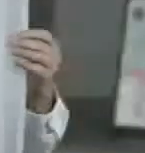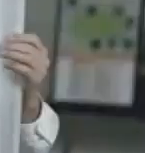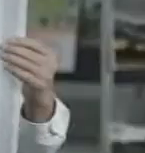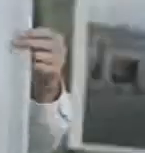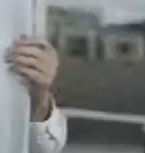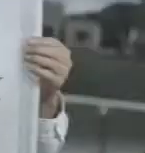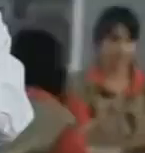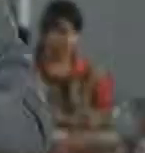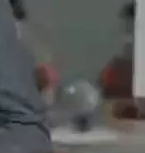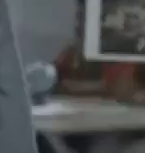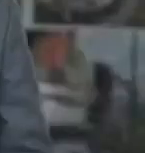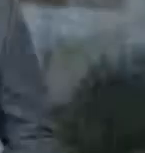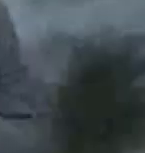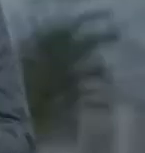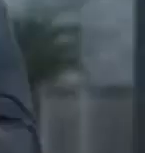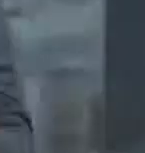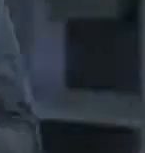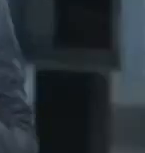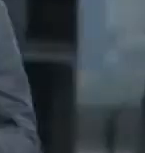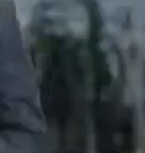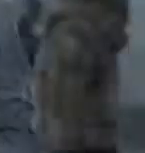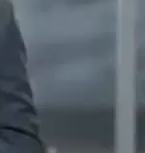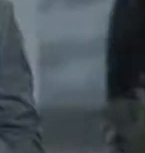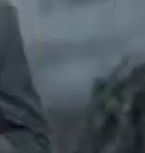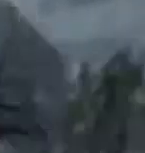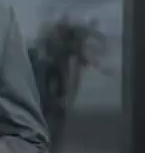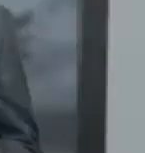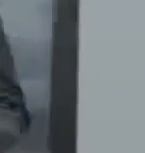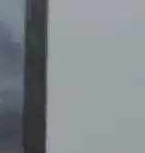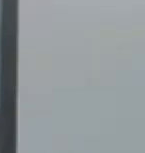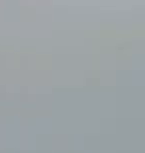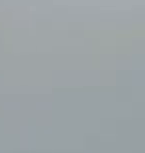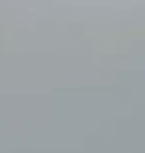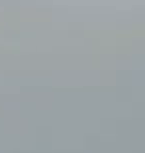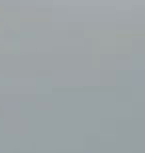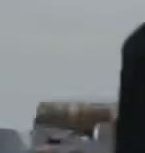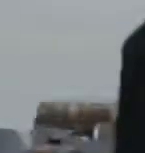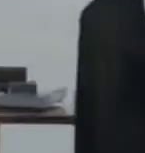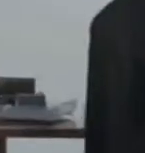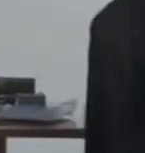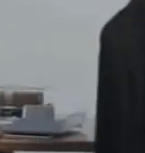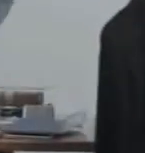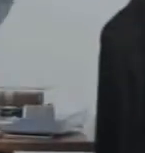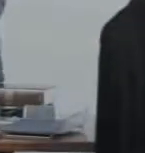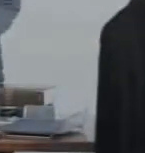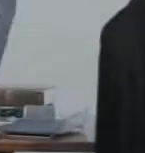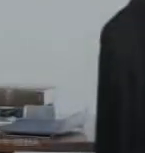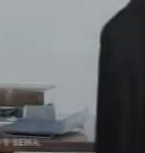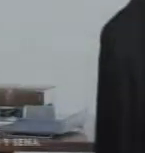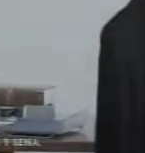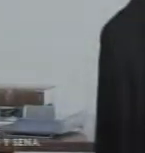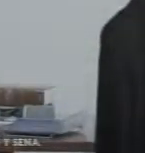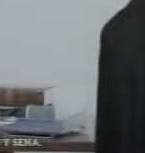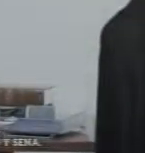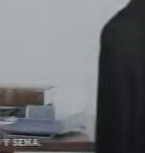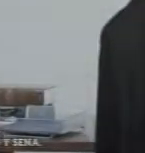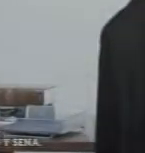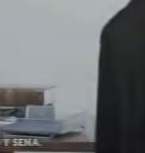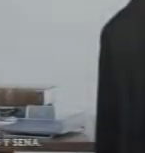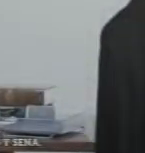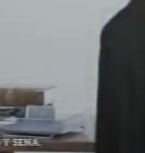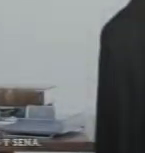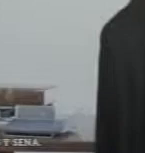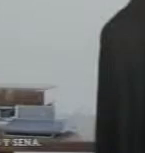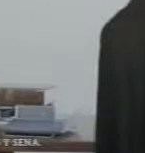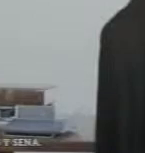medios. Ruta de Empleo para la Reparación de Víctimas del Conflicto Armado. Una iniciativa que busca disminuir el desempleo y continuar con la